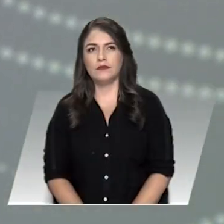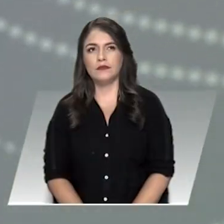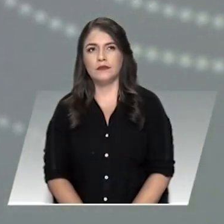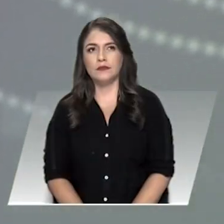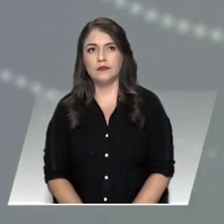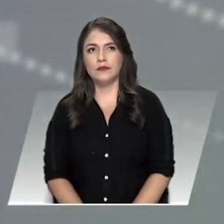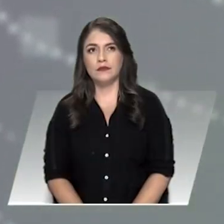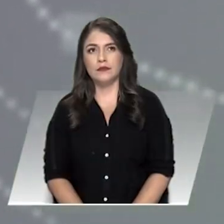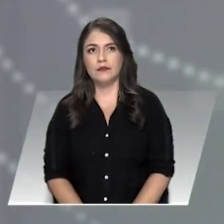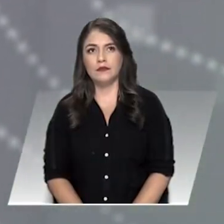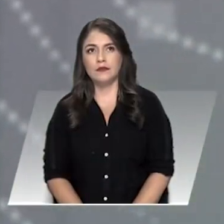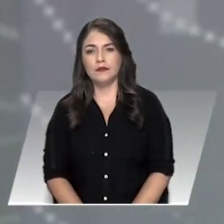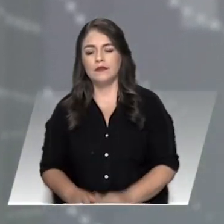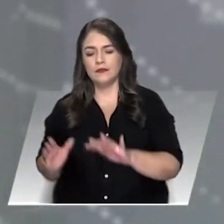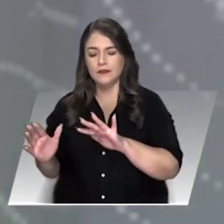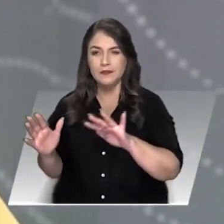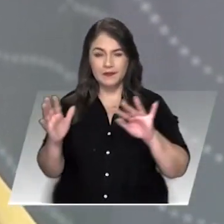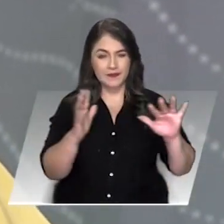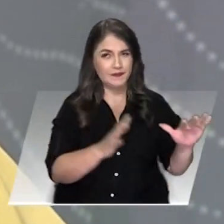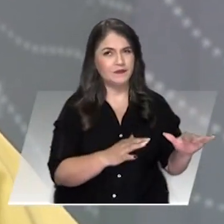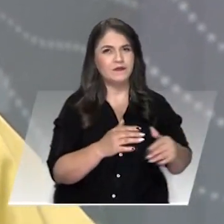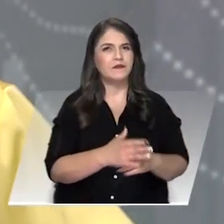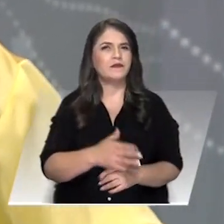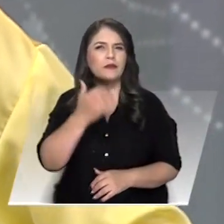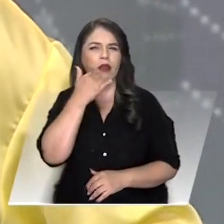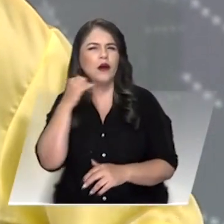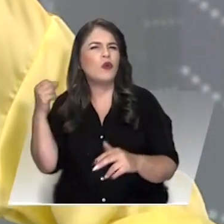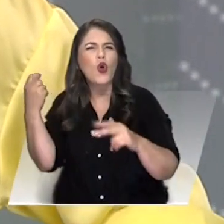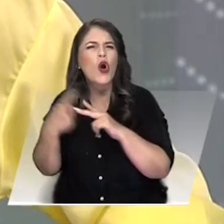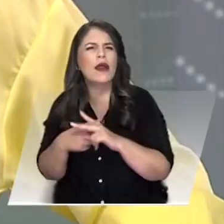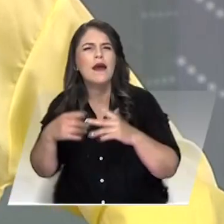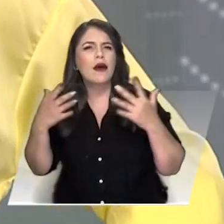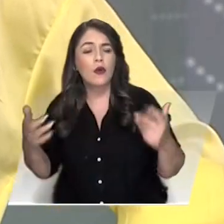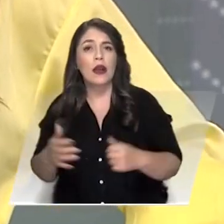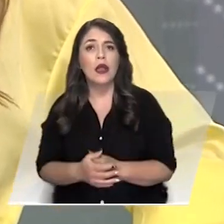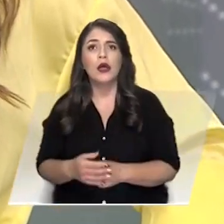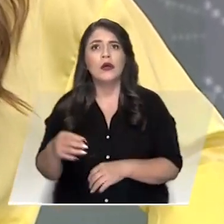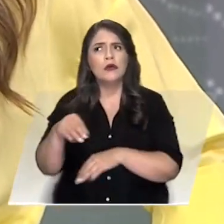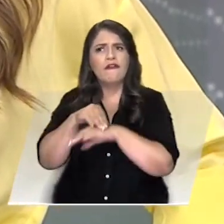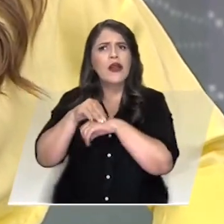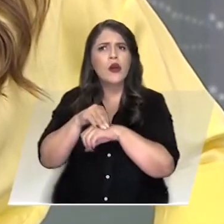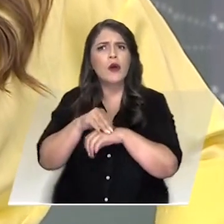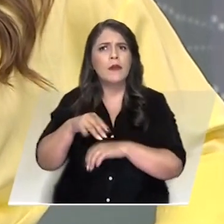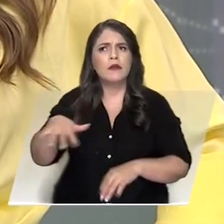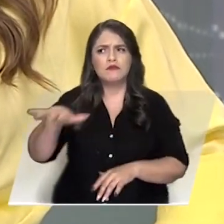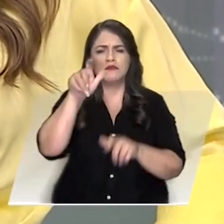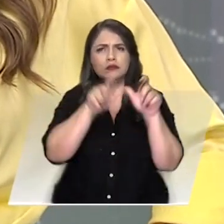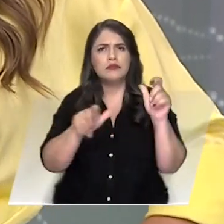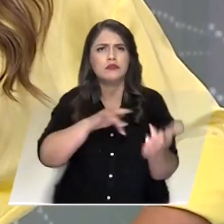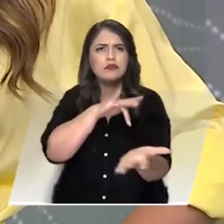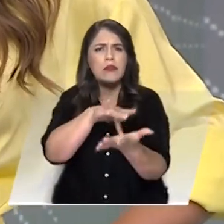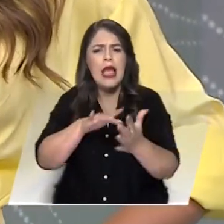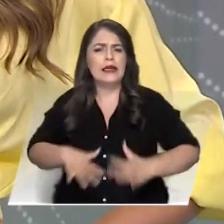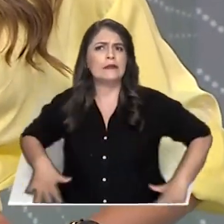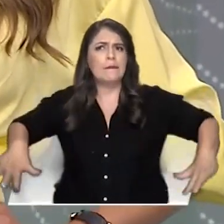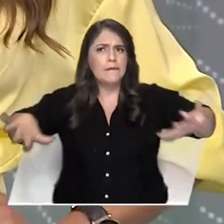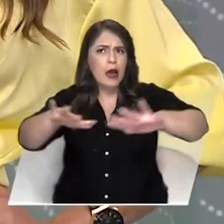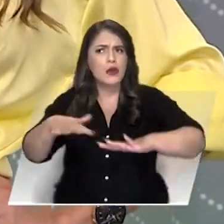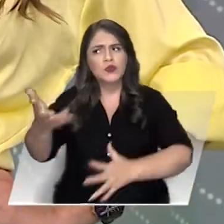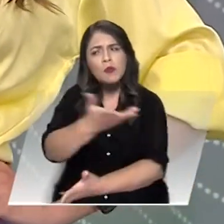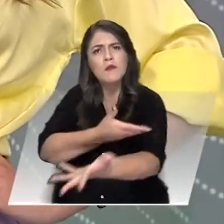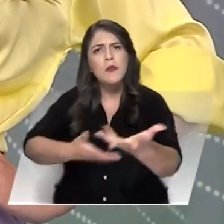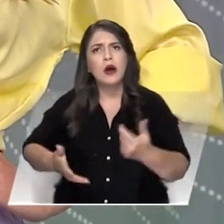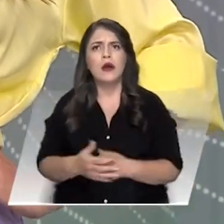Tras el boom del coworking, surgió el co-living, un fenómeno residencial que permite al usuario compartir espacios y al mismo